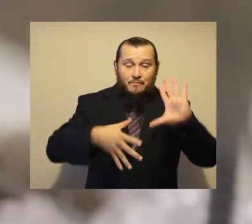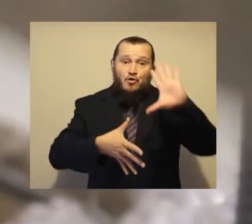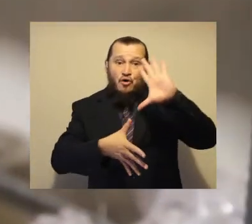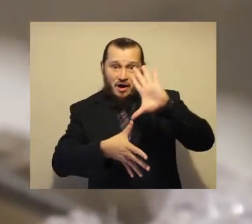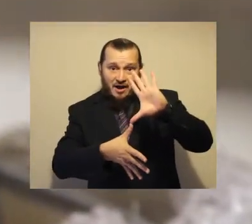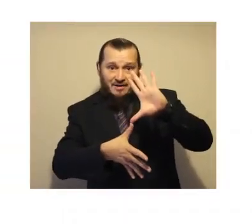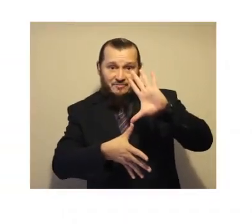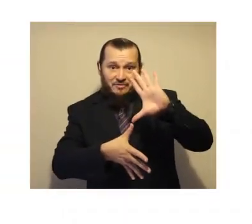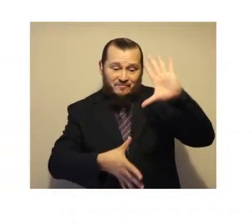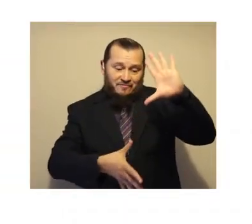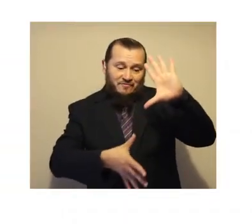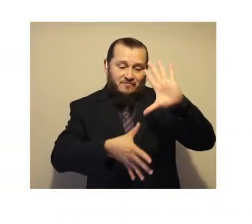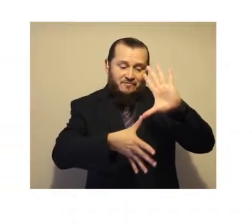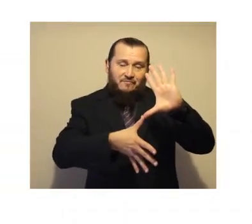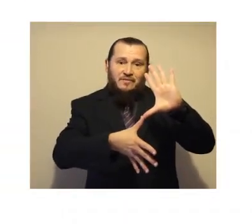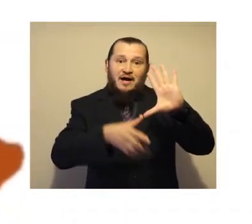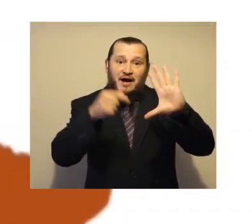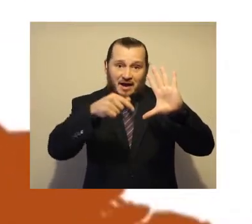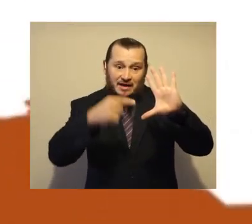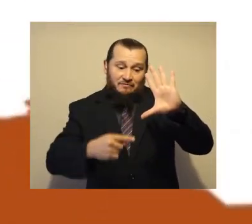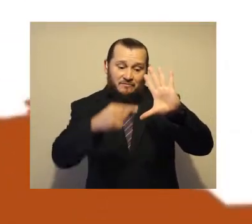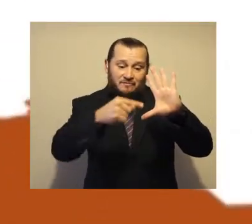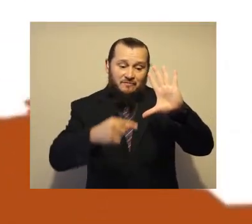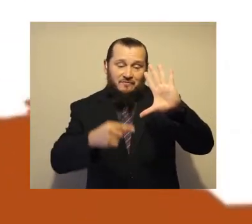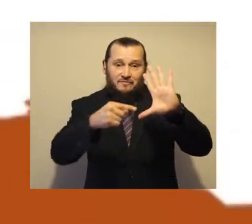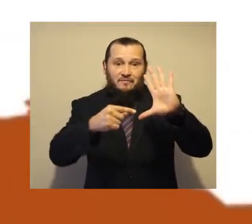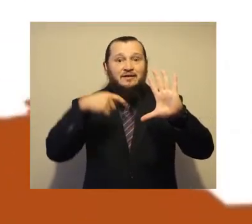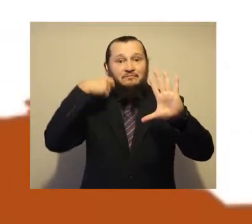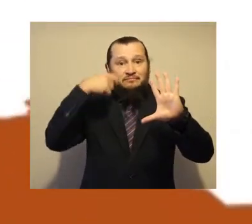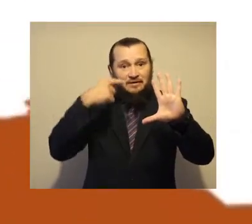América, conocido como GABI, que se desarrolló cuando